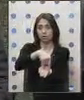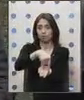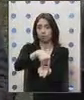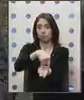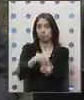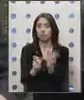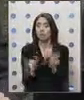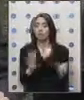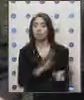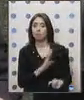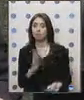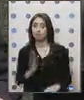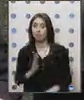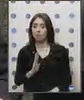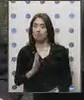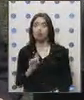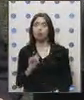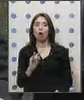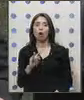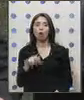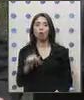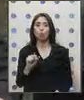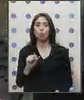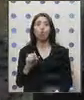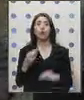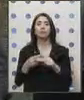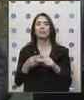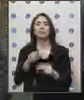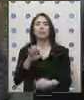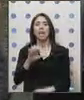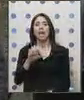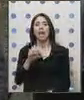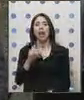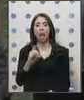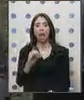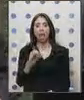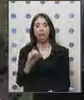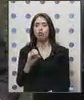los integrantes de la tuna Eladio Moza Santamera de Isla de Maipo.